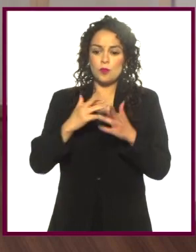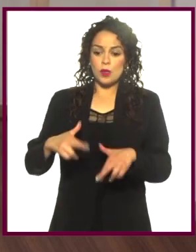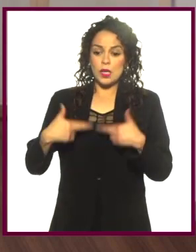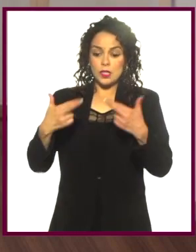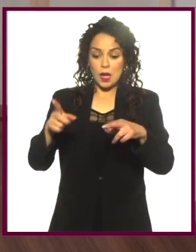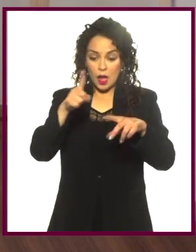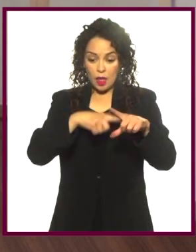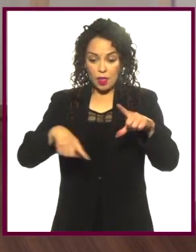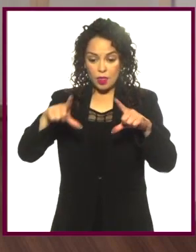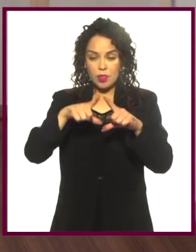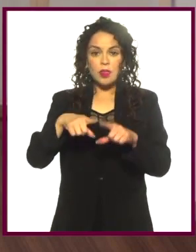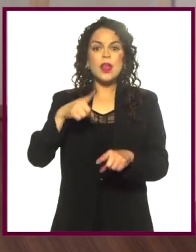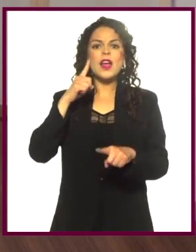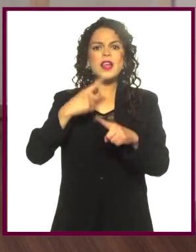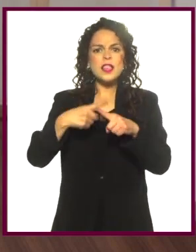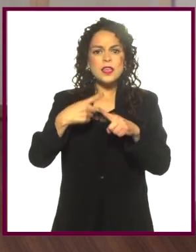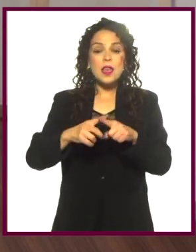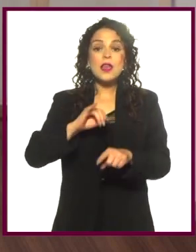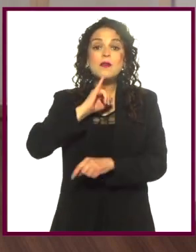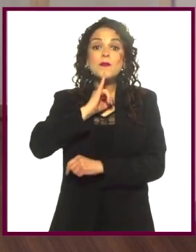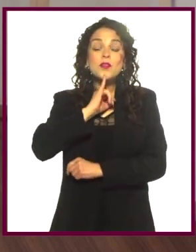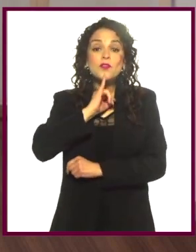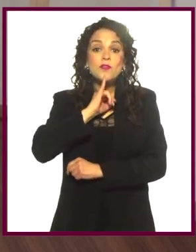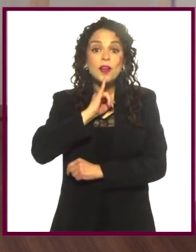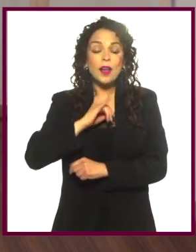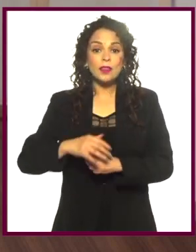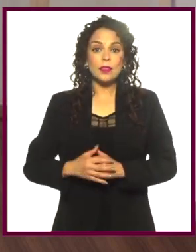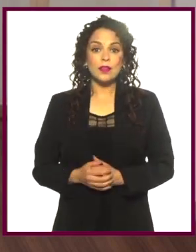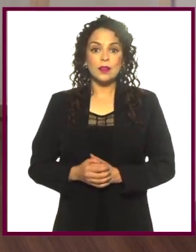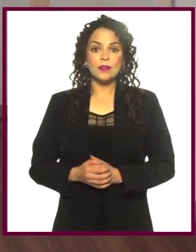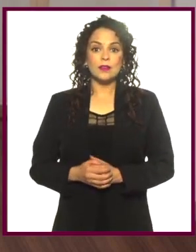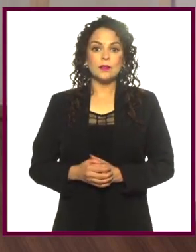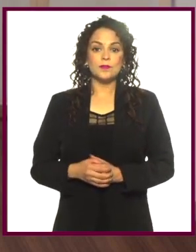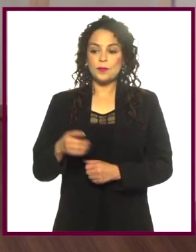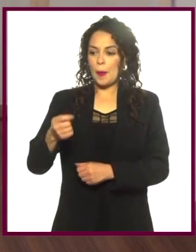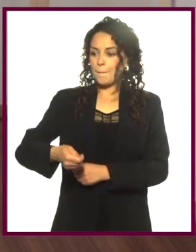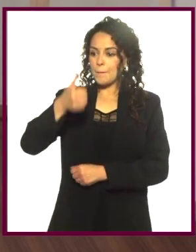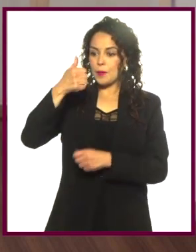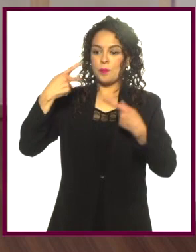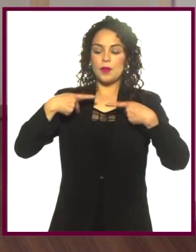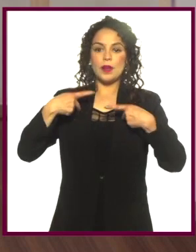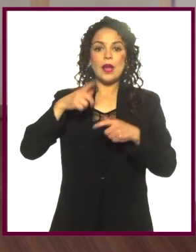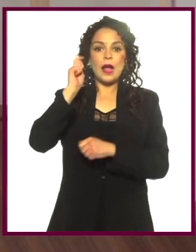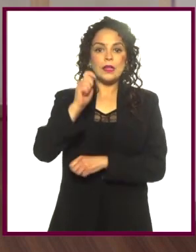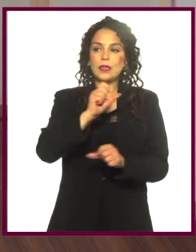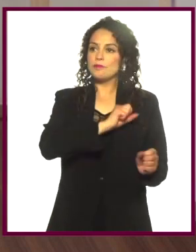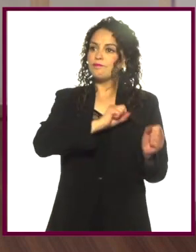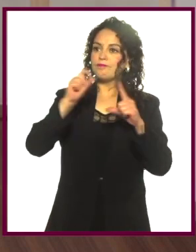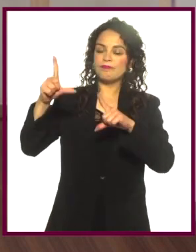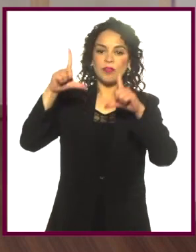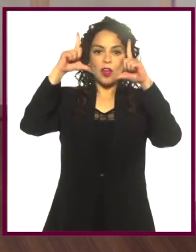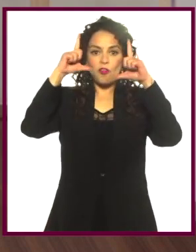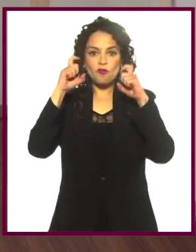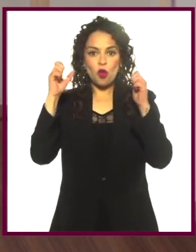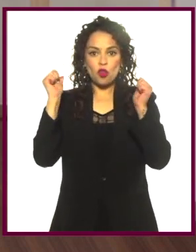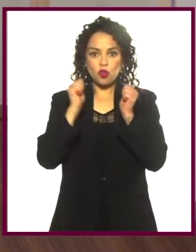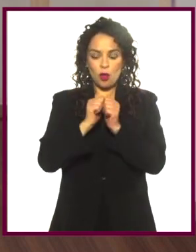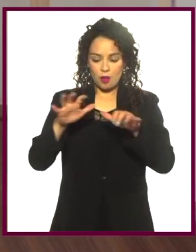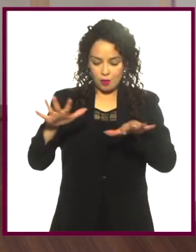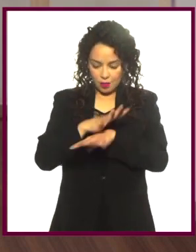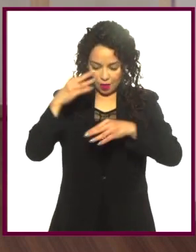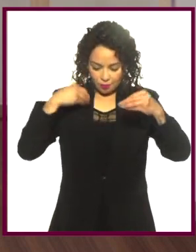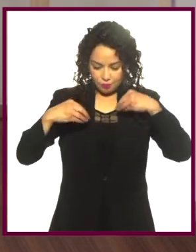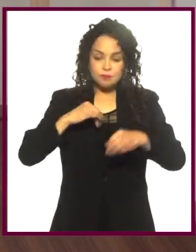de Pedro Infante. A los primeros que suban una selfie caracterizado como él y usen el hashtag Pedro